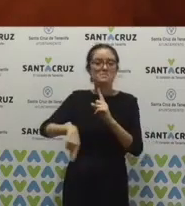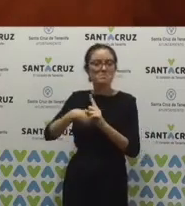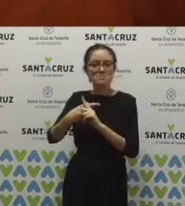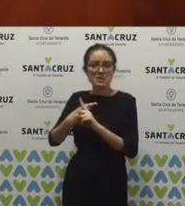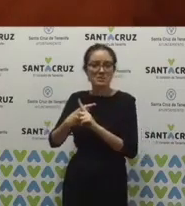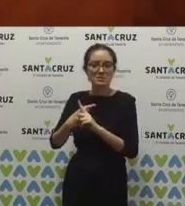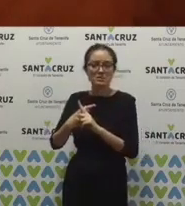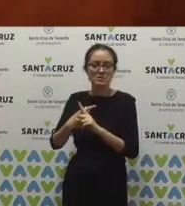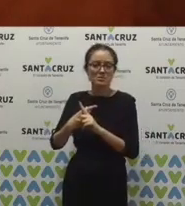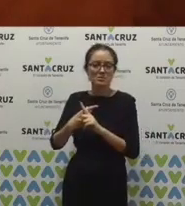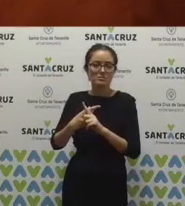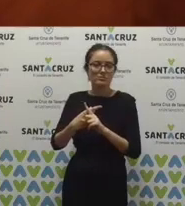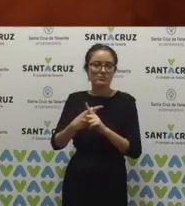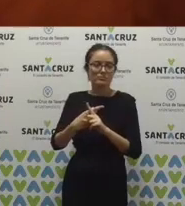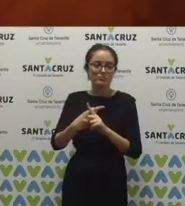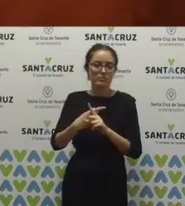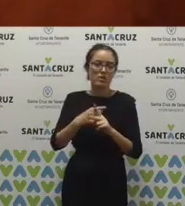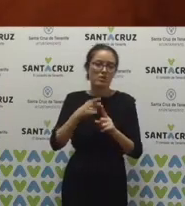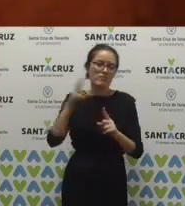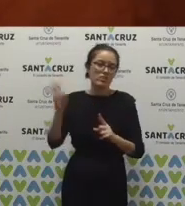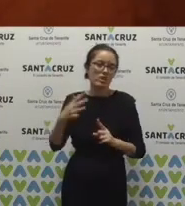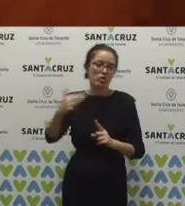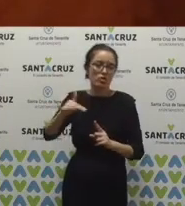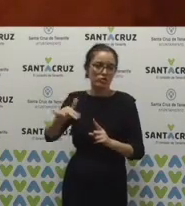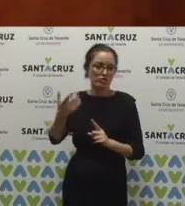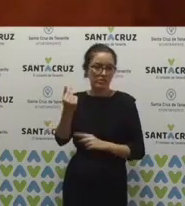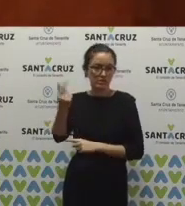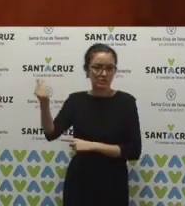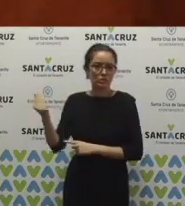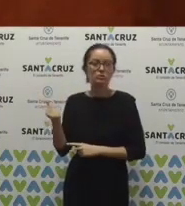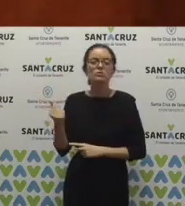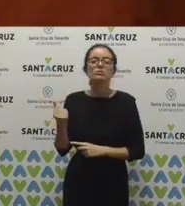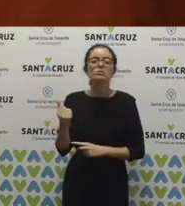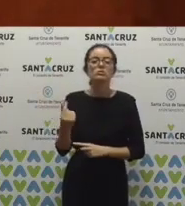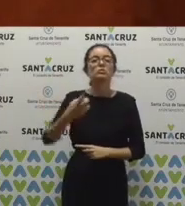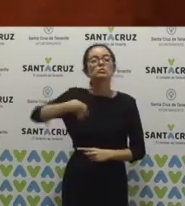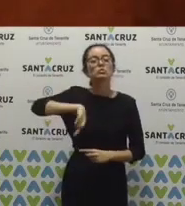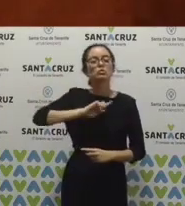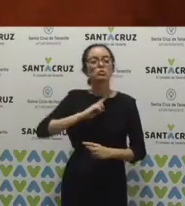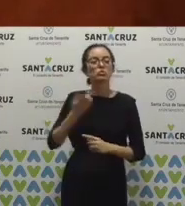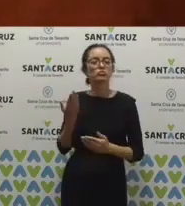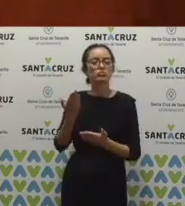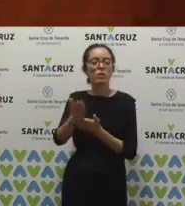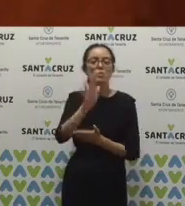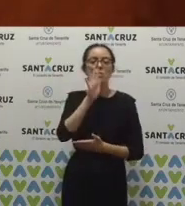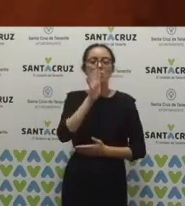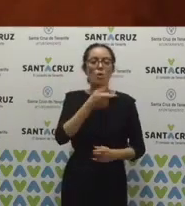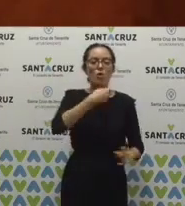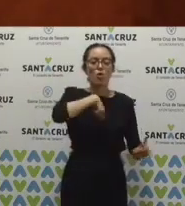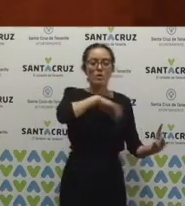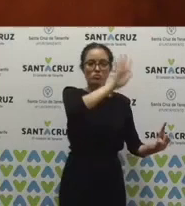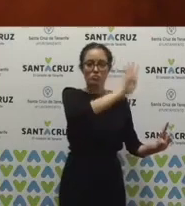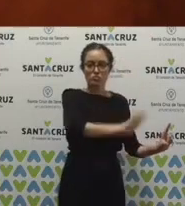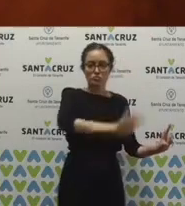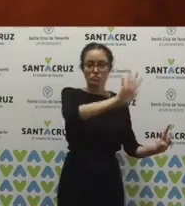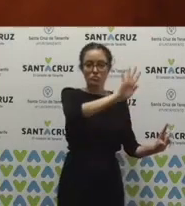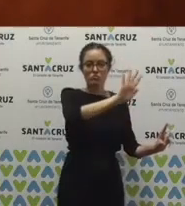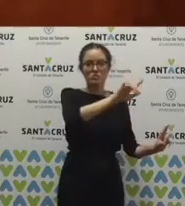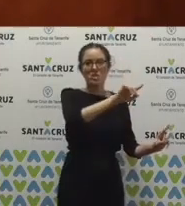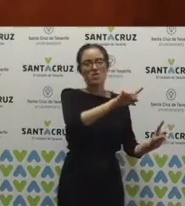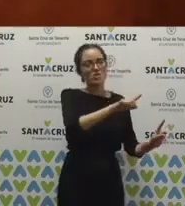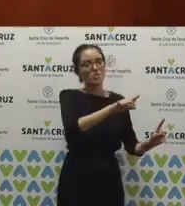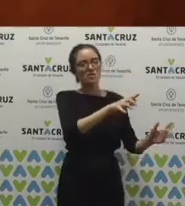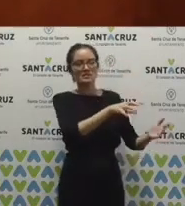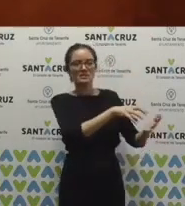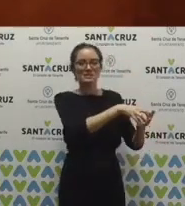financiación de las mismas traemos hoy aquí esta moción dado que el gobierno de españa se está moviendo en la ambigüedad